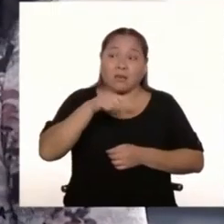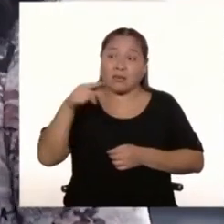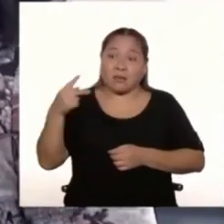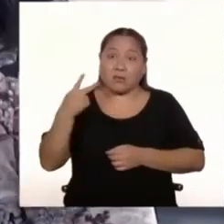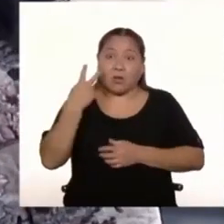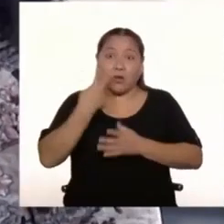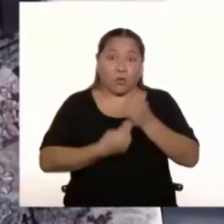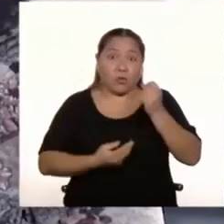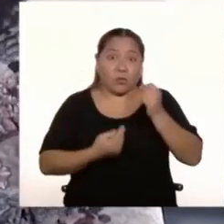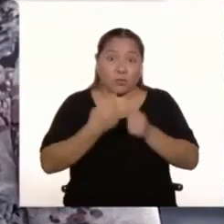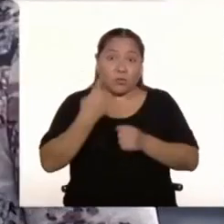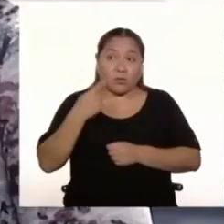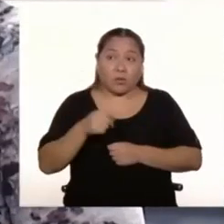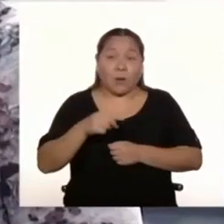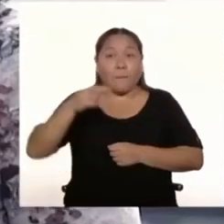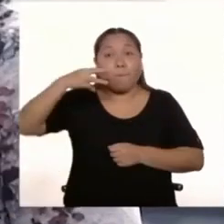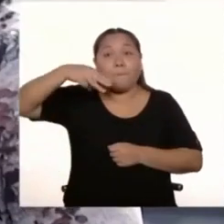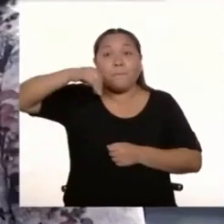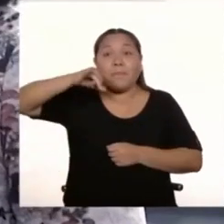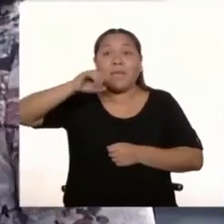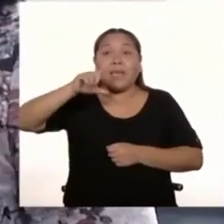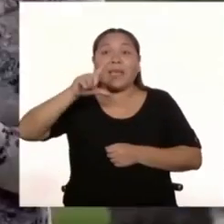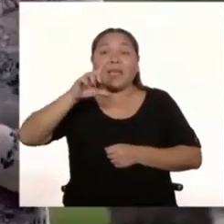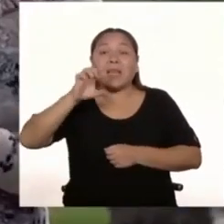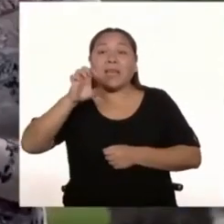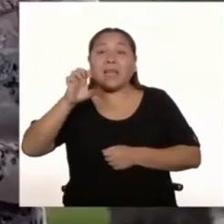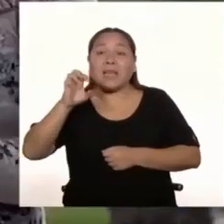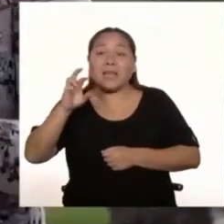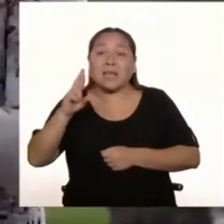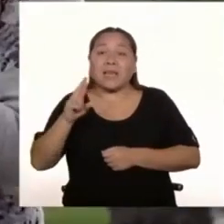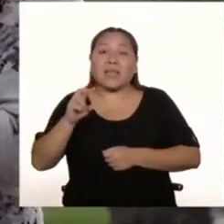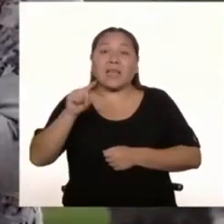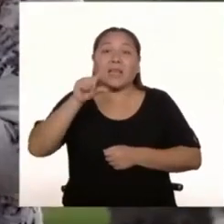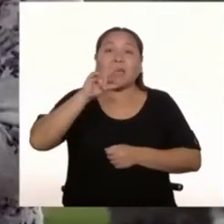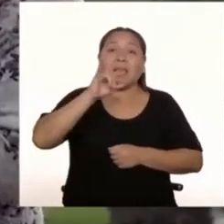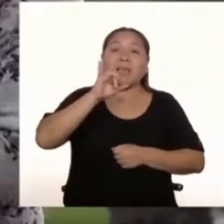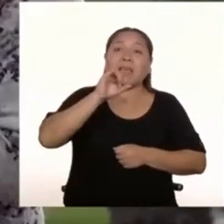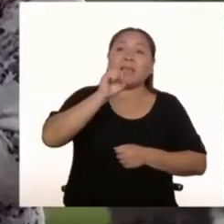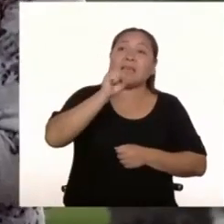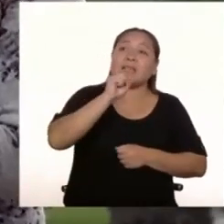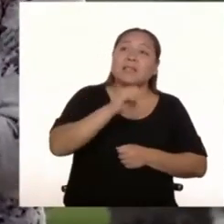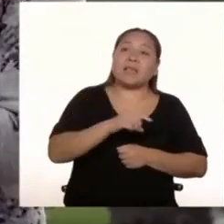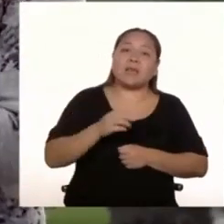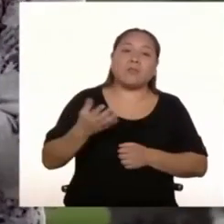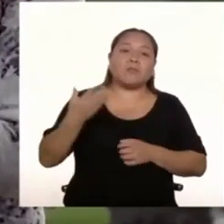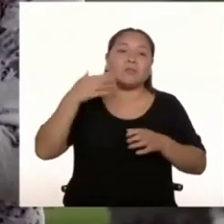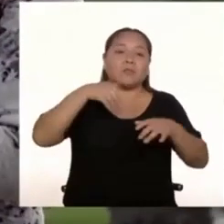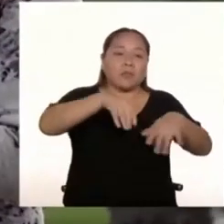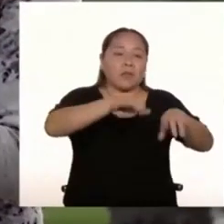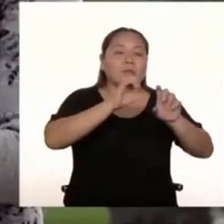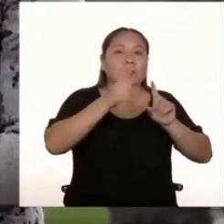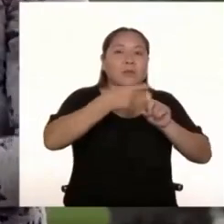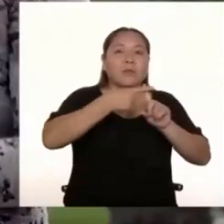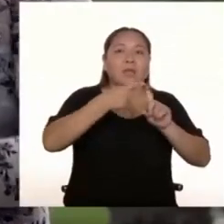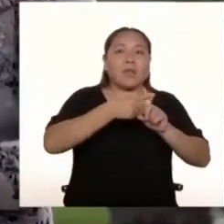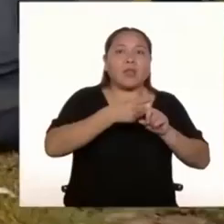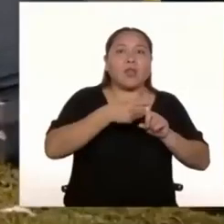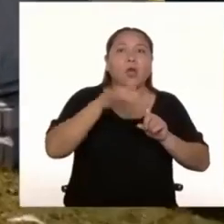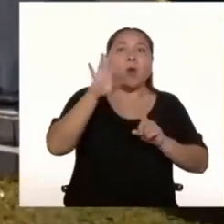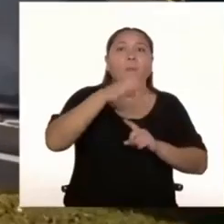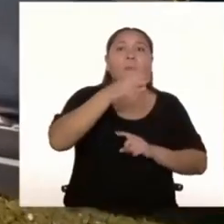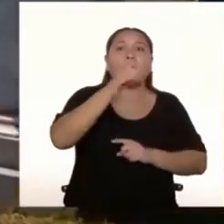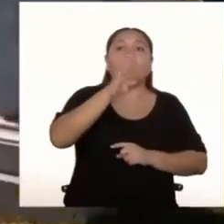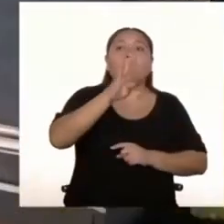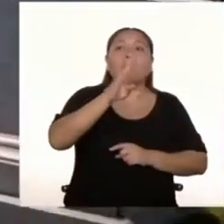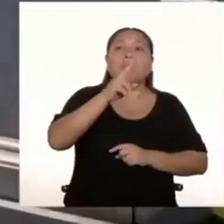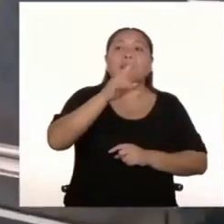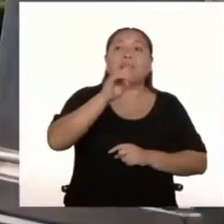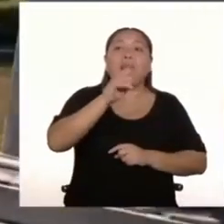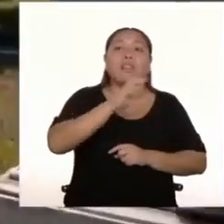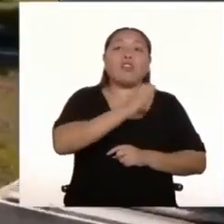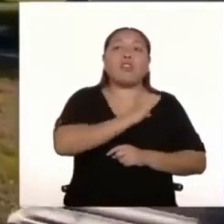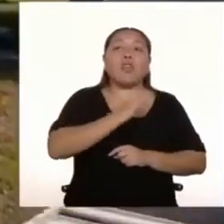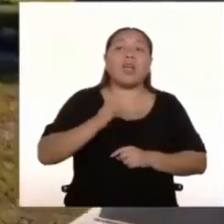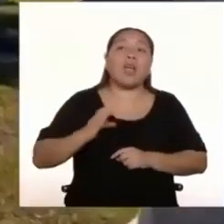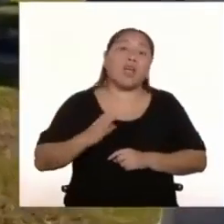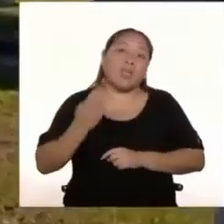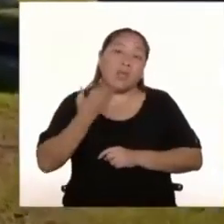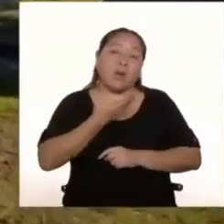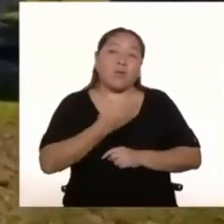que he mencionado, Miller y Guise, fueron sepultados en el cementerio británico que está ubicado en el Callao.